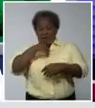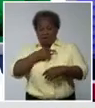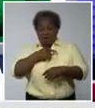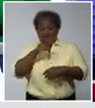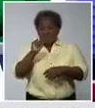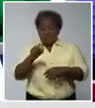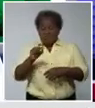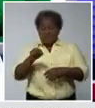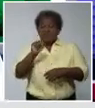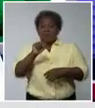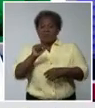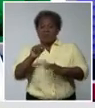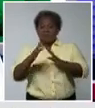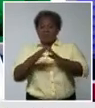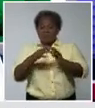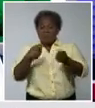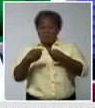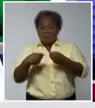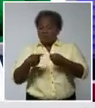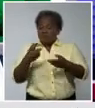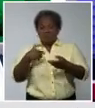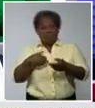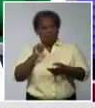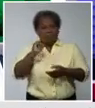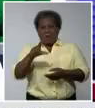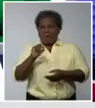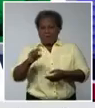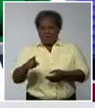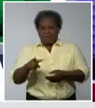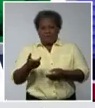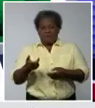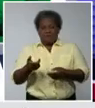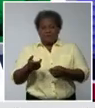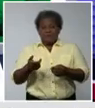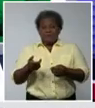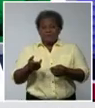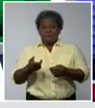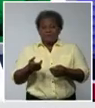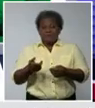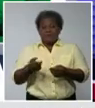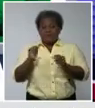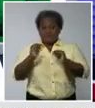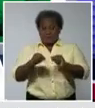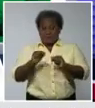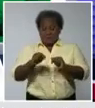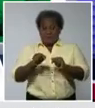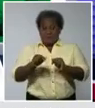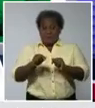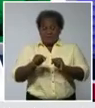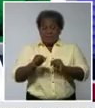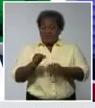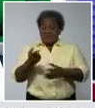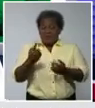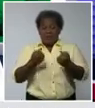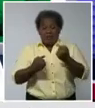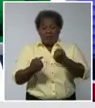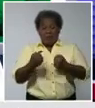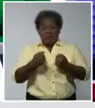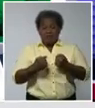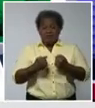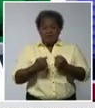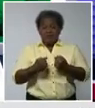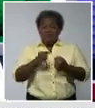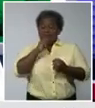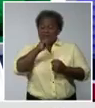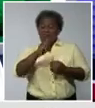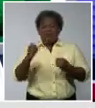casa comercial. Y realmente esta, que es una carrera, porque está claro que lo que nos